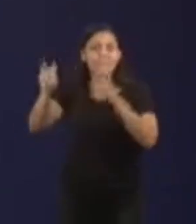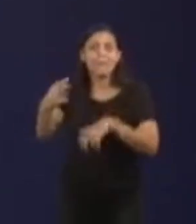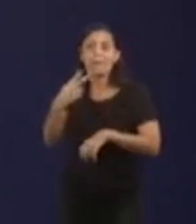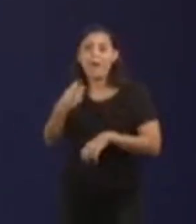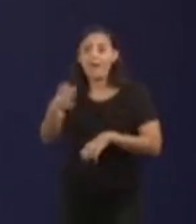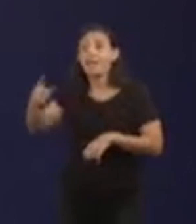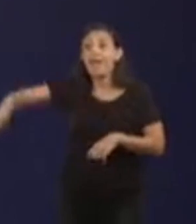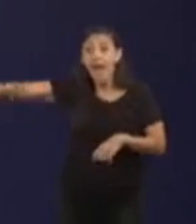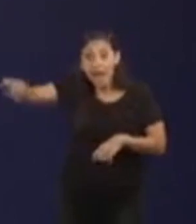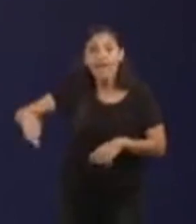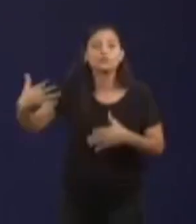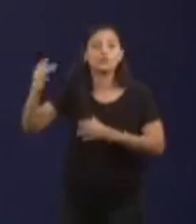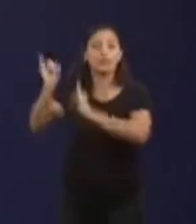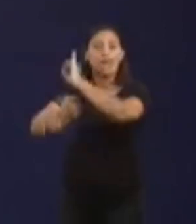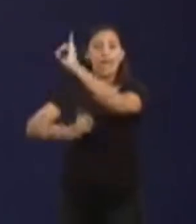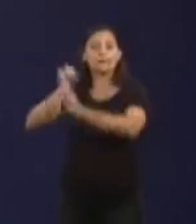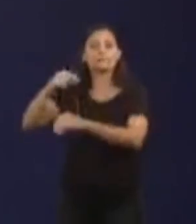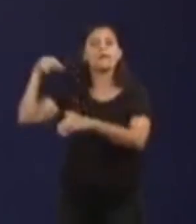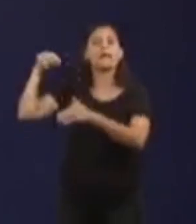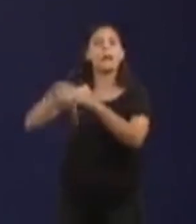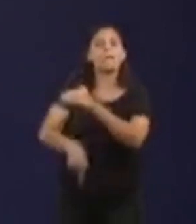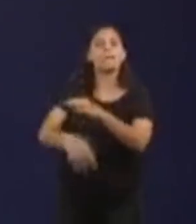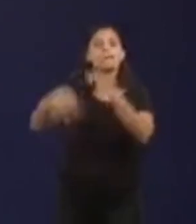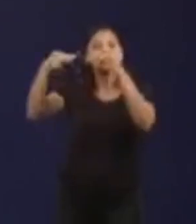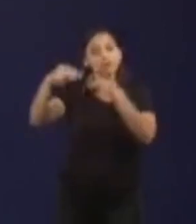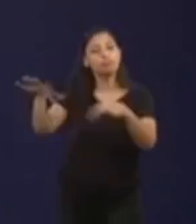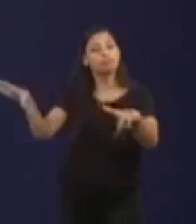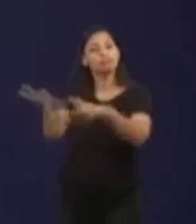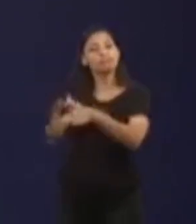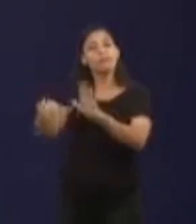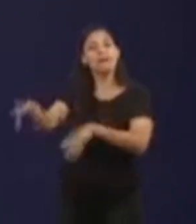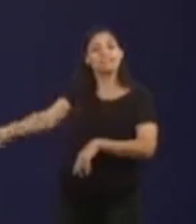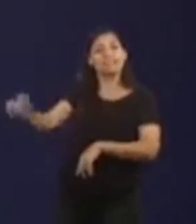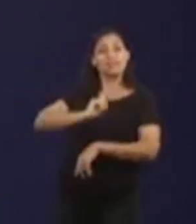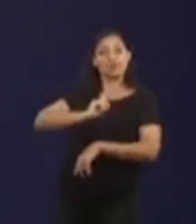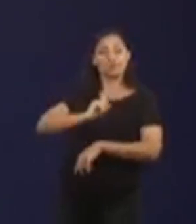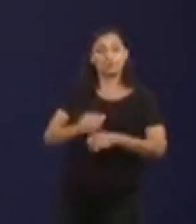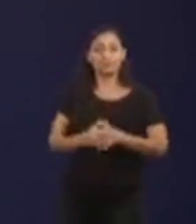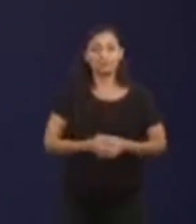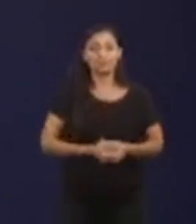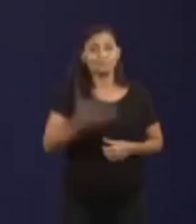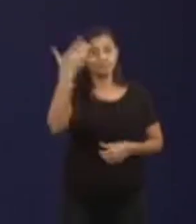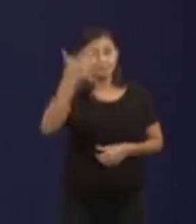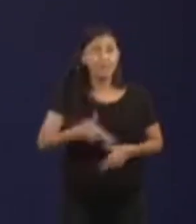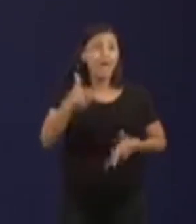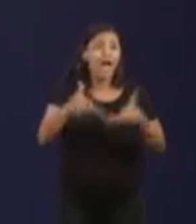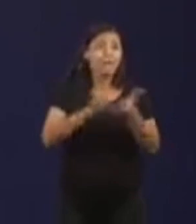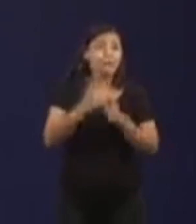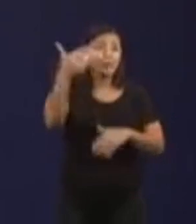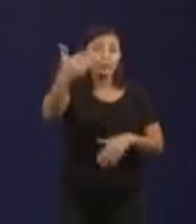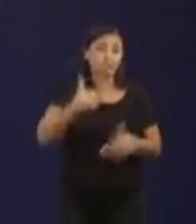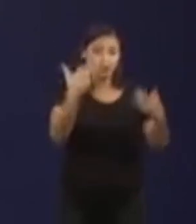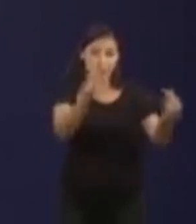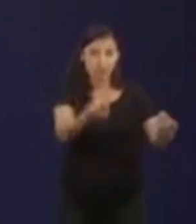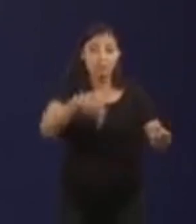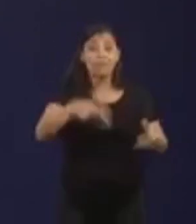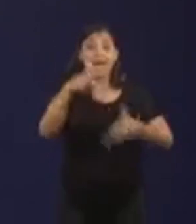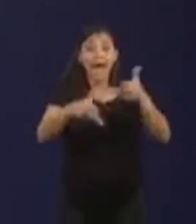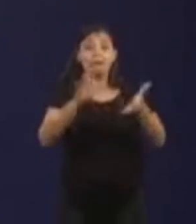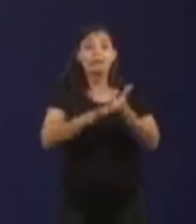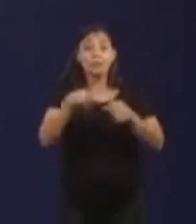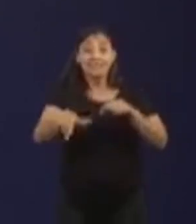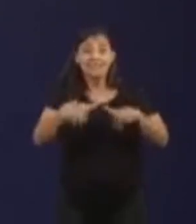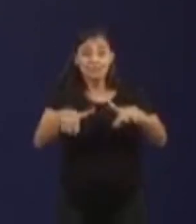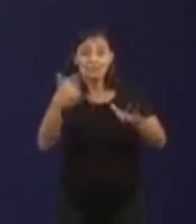una mucho mejor precisión de futuro que yo que yo acá no estoy para hacer futurología sino para hablar de hechos